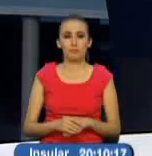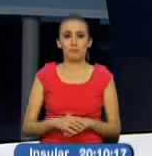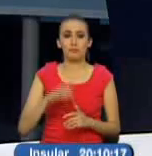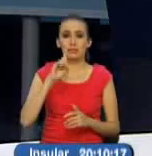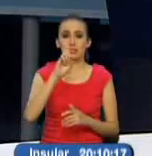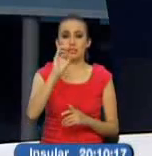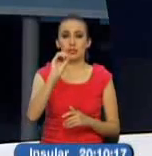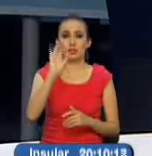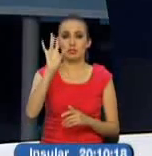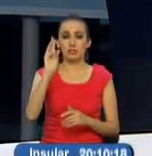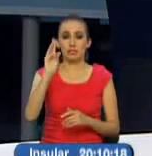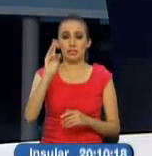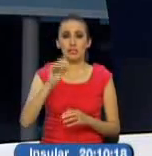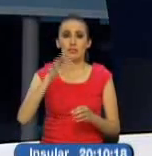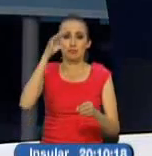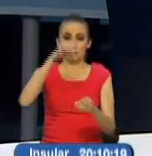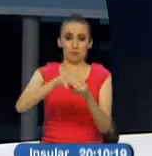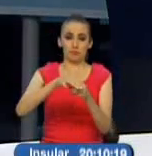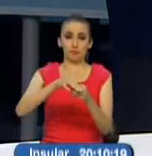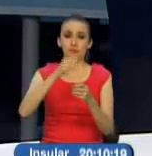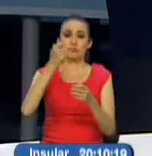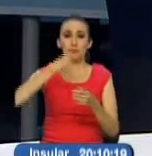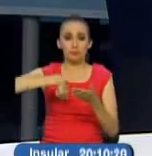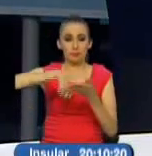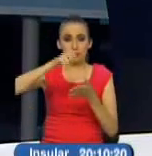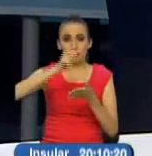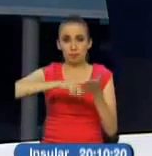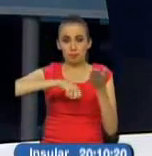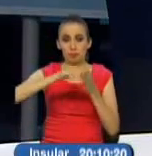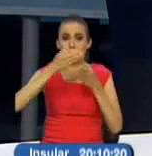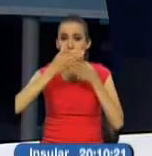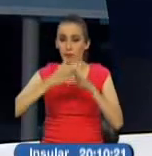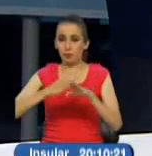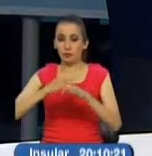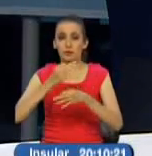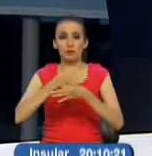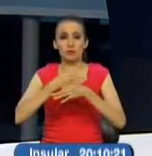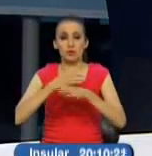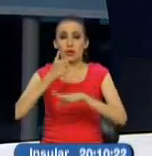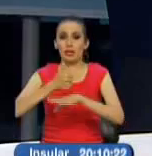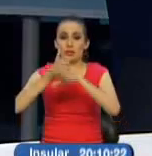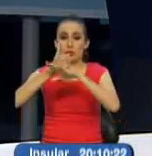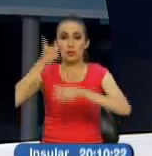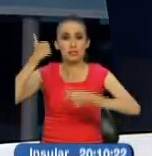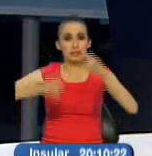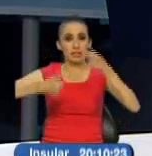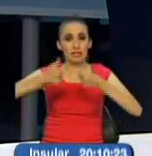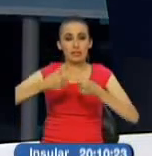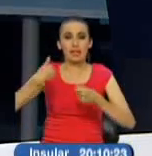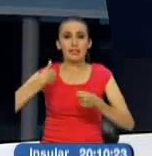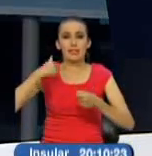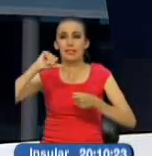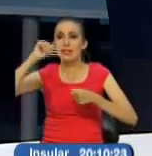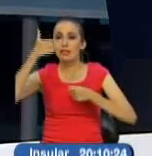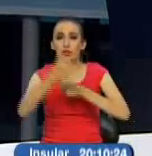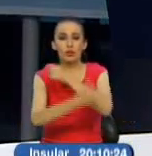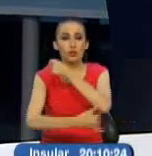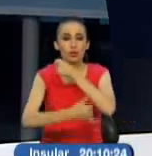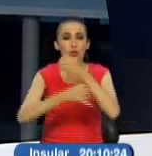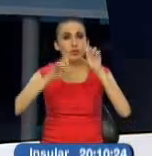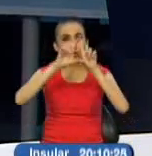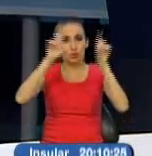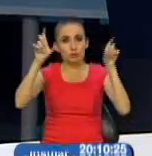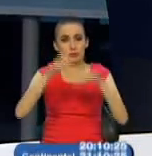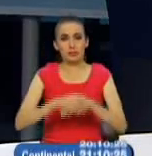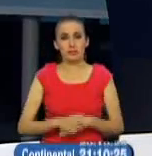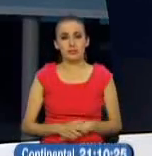107 votos positivos dieron luz verde a la aprobación de la ley que restringe a funcionarios públicos y autoridades de elección popular a tener inversiones o capitales en